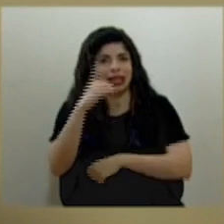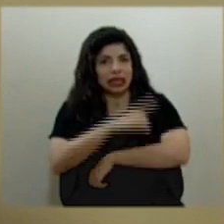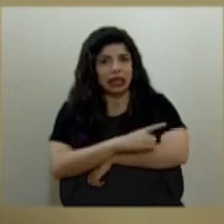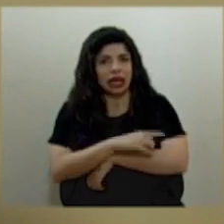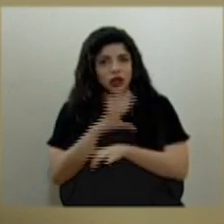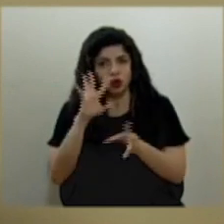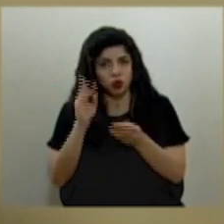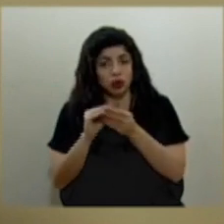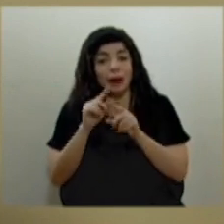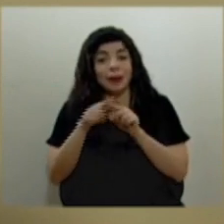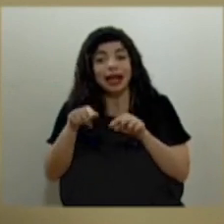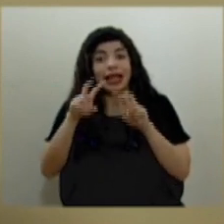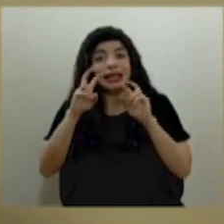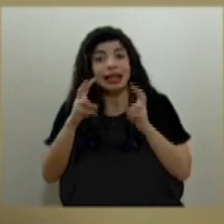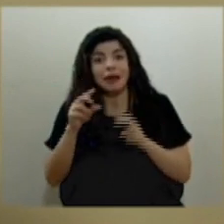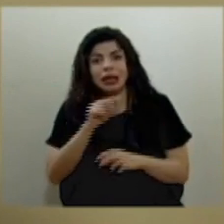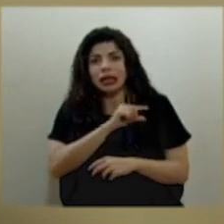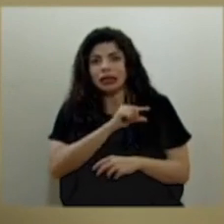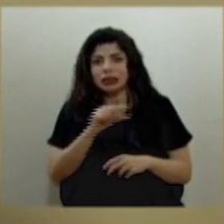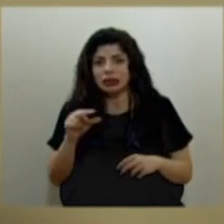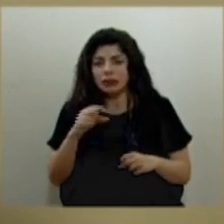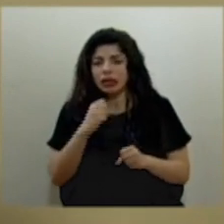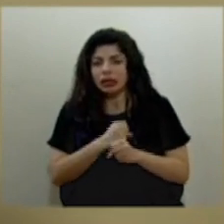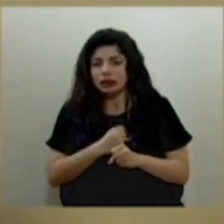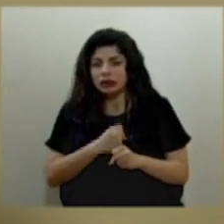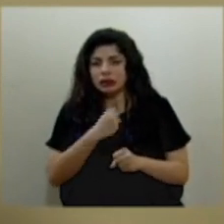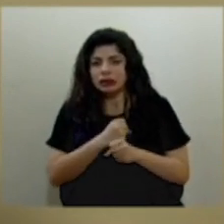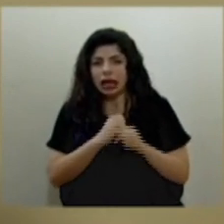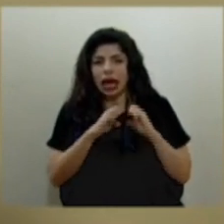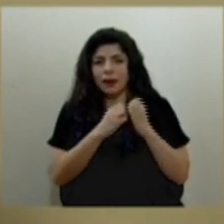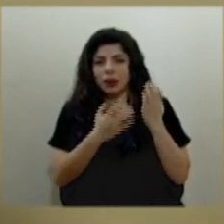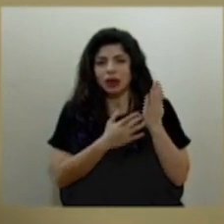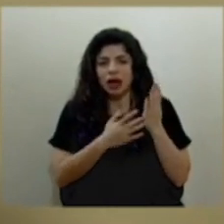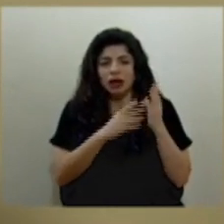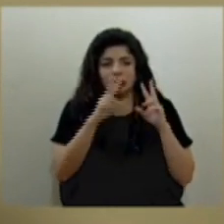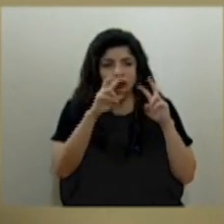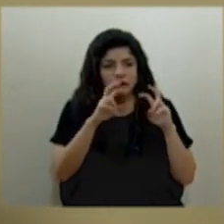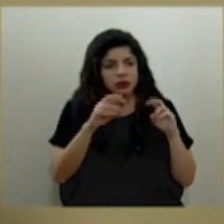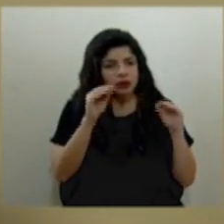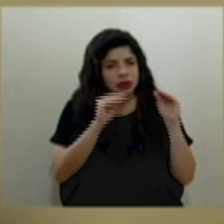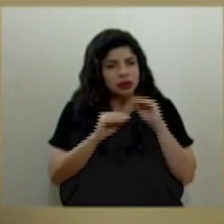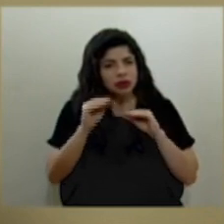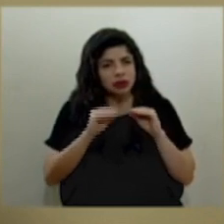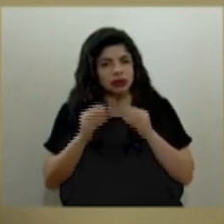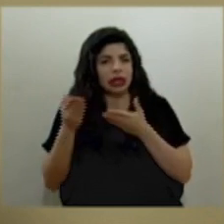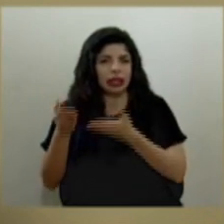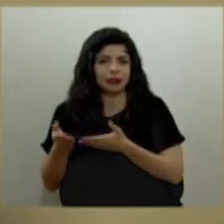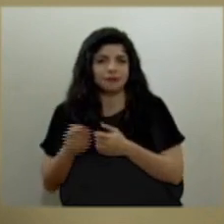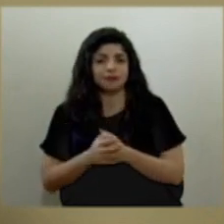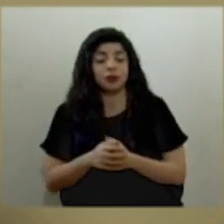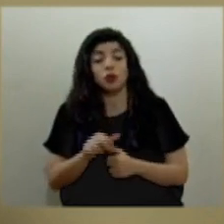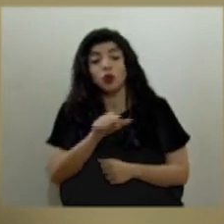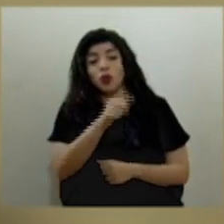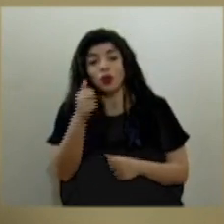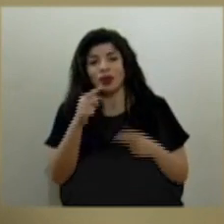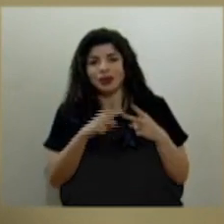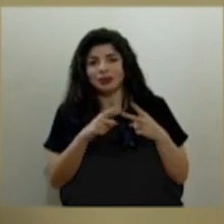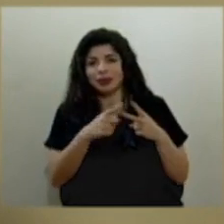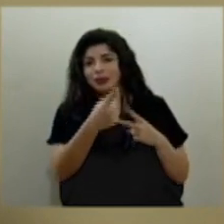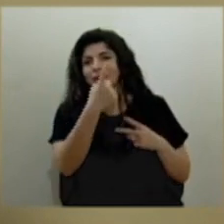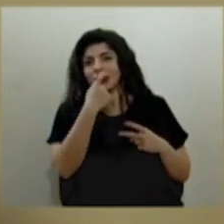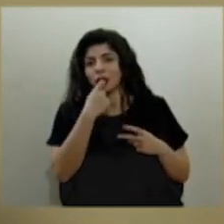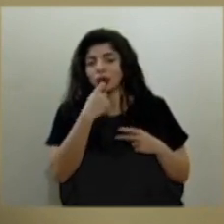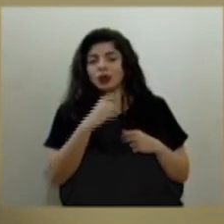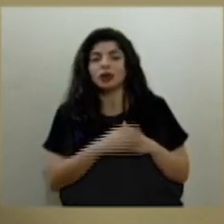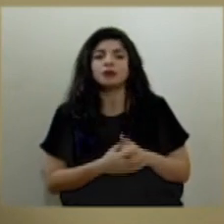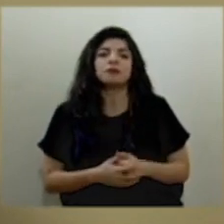materia que se ha trabajado durante toda la semana con un equipo muy técnico. En relación con la otra consulta que usted me deriva a mí